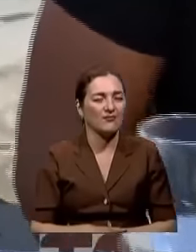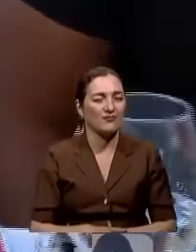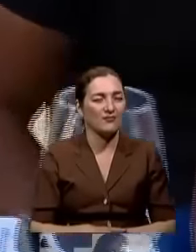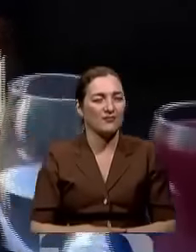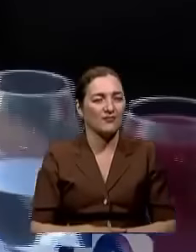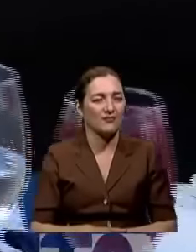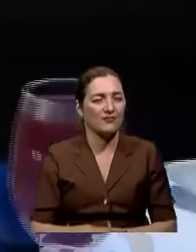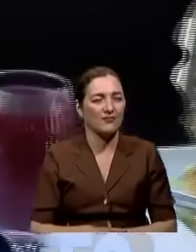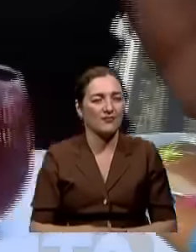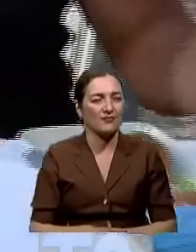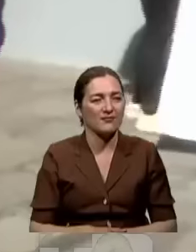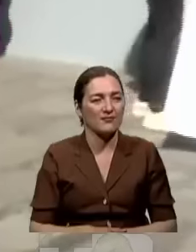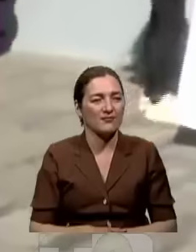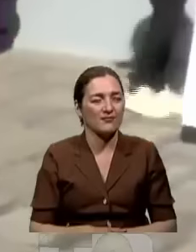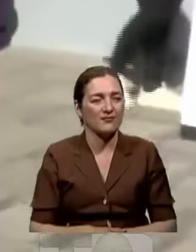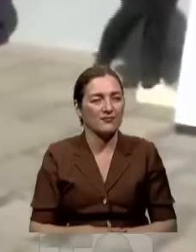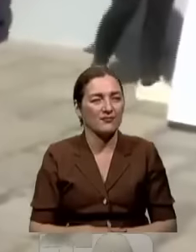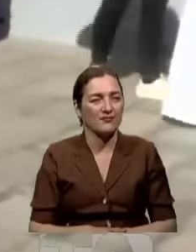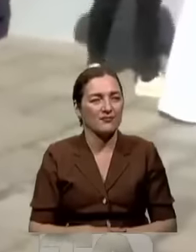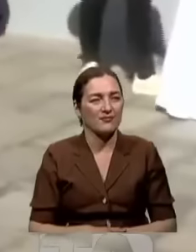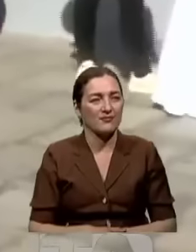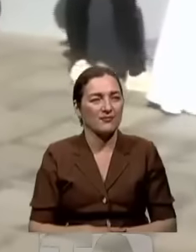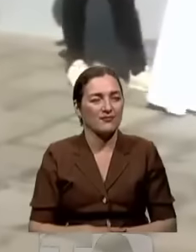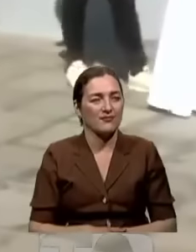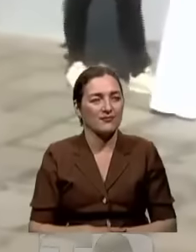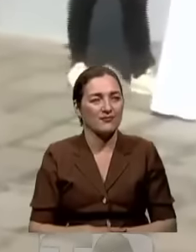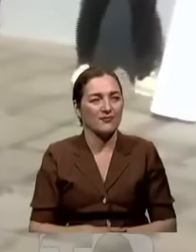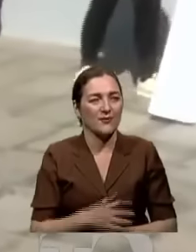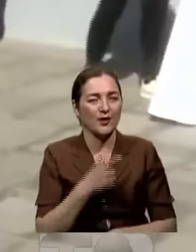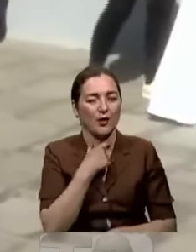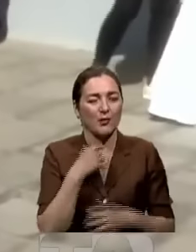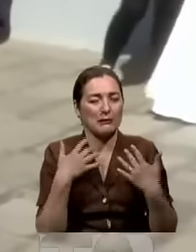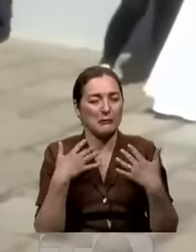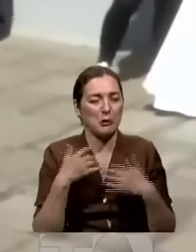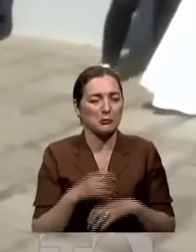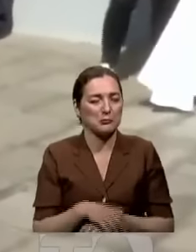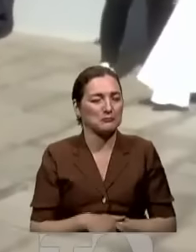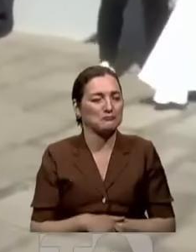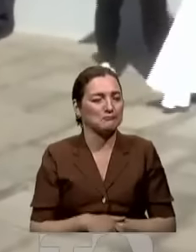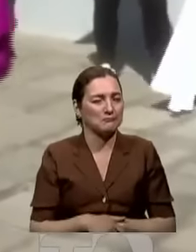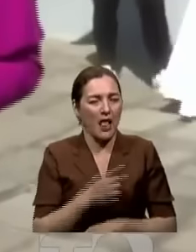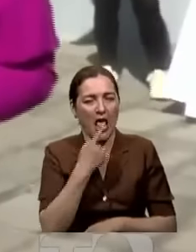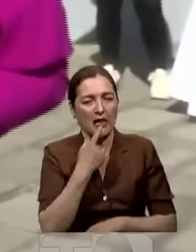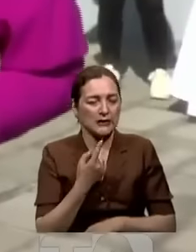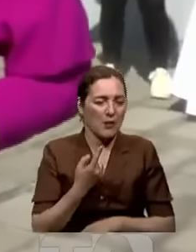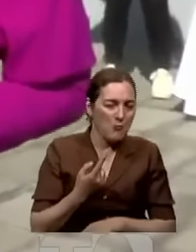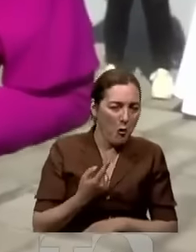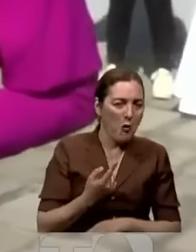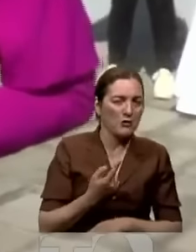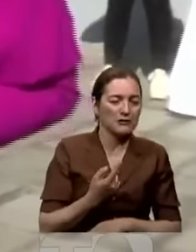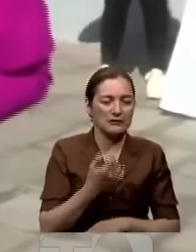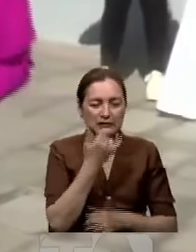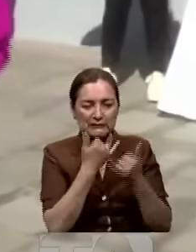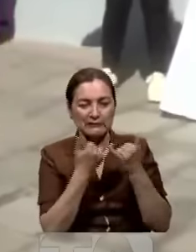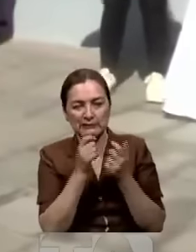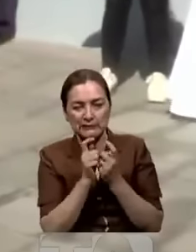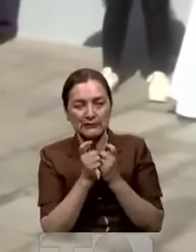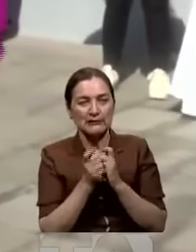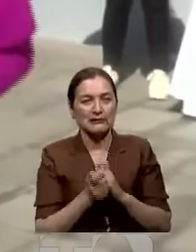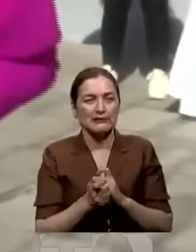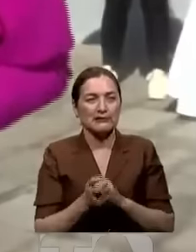entonces nuestro jurado, Steffi querida. Bueno, yo estoy nervioso, veo que los sabores, que fueron corrigiendo cositas,